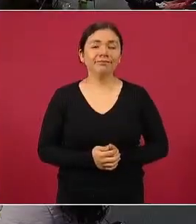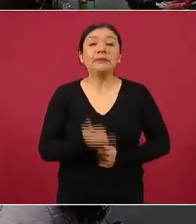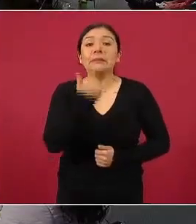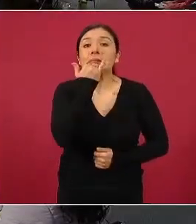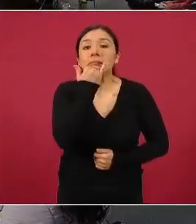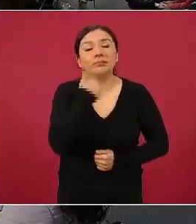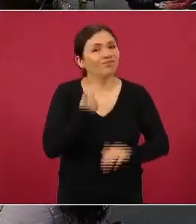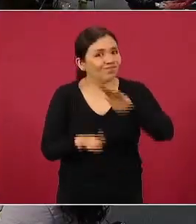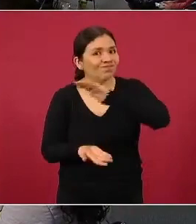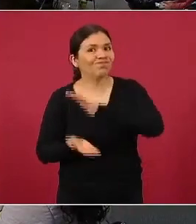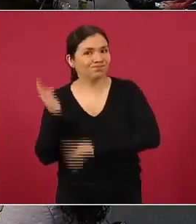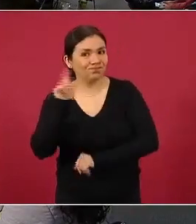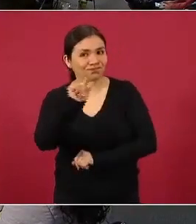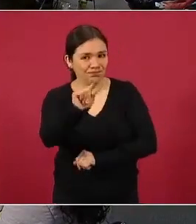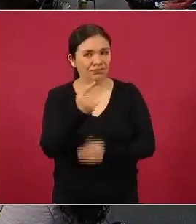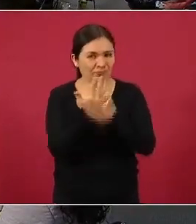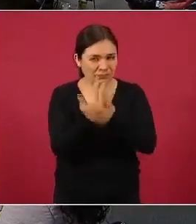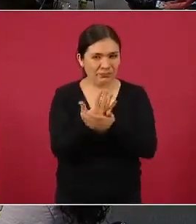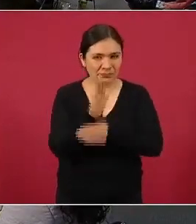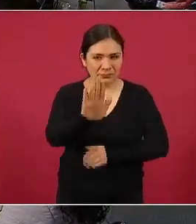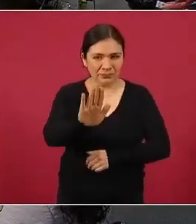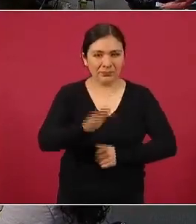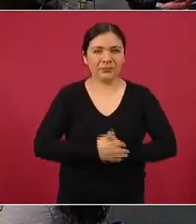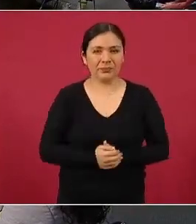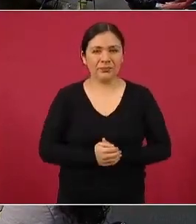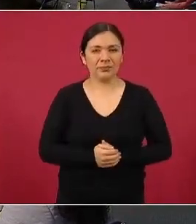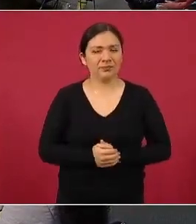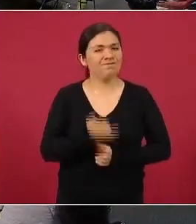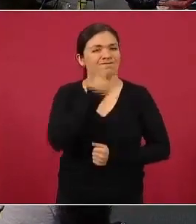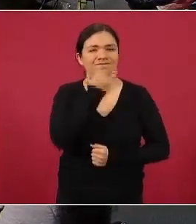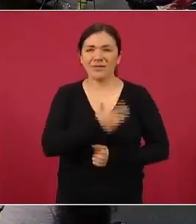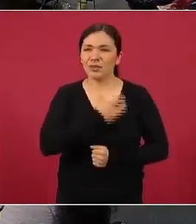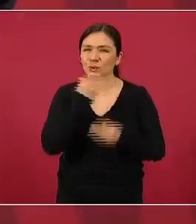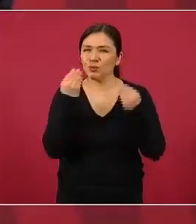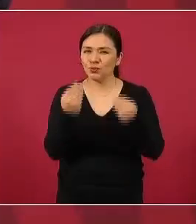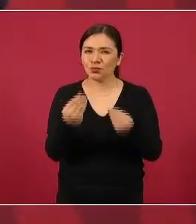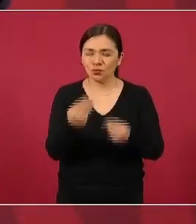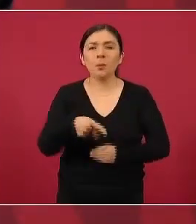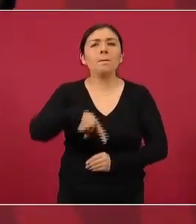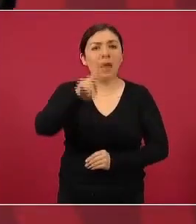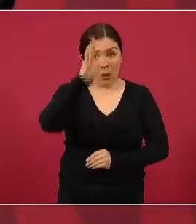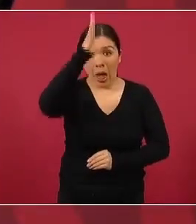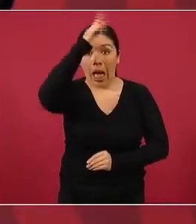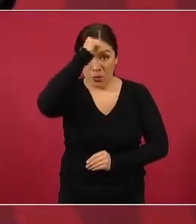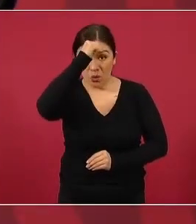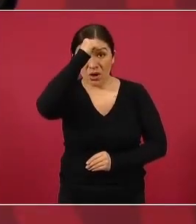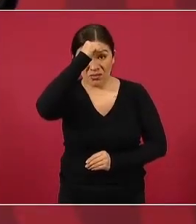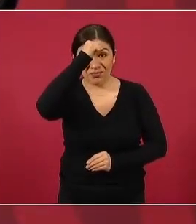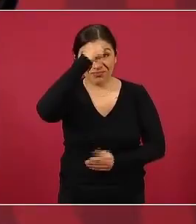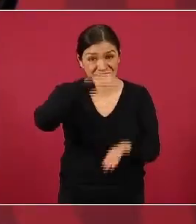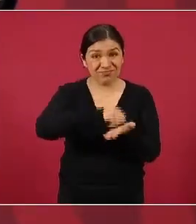que ir, me vas a esperar, lo siento mucho, pero nos ponemos de acuerdo.